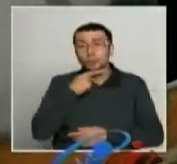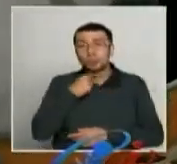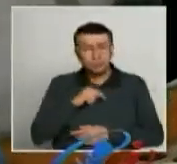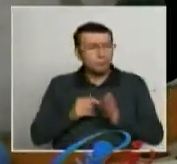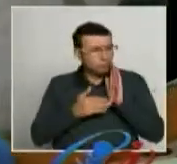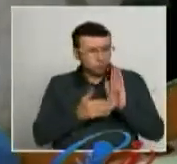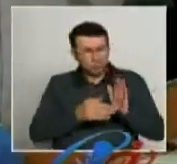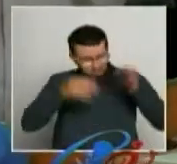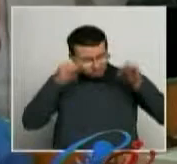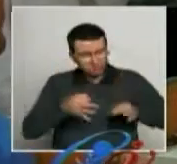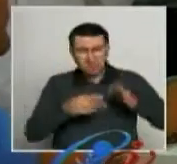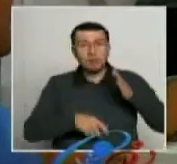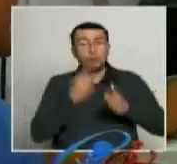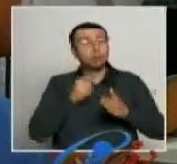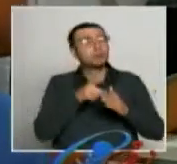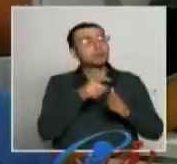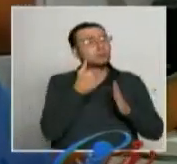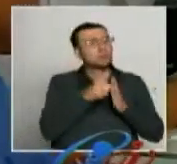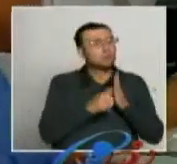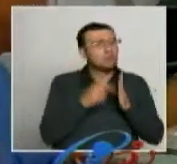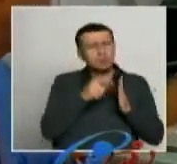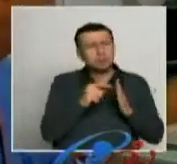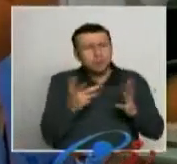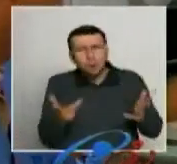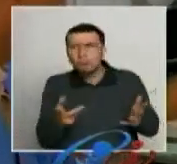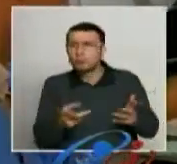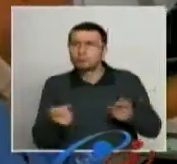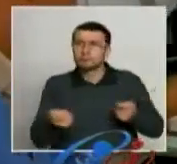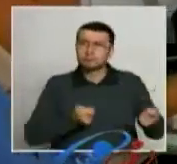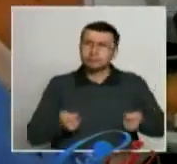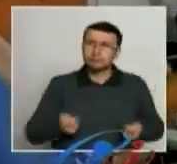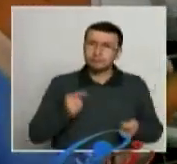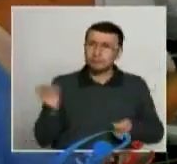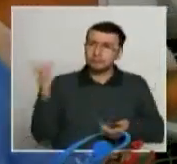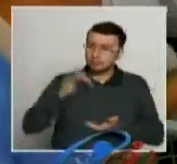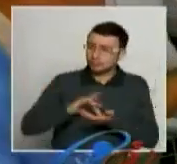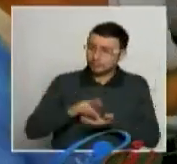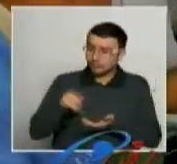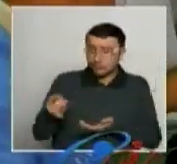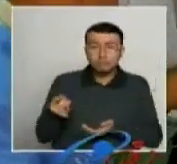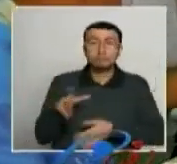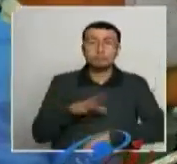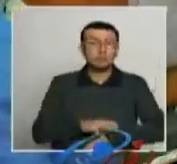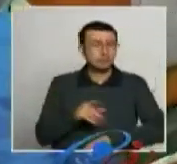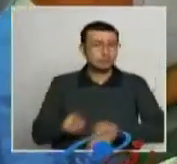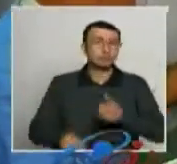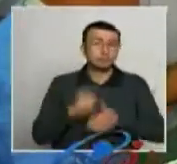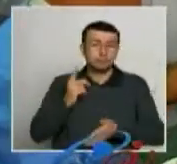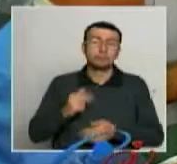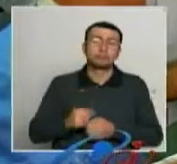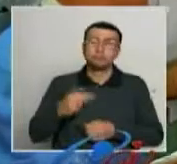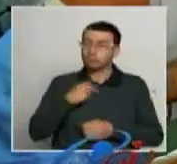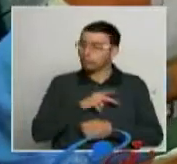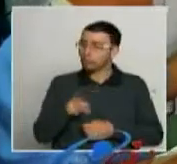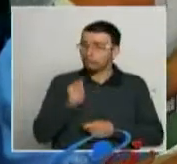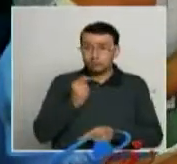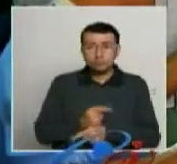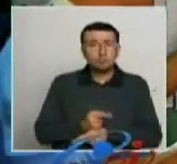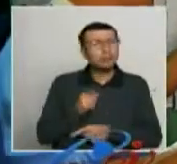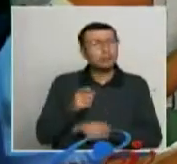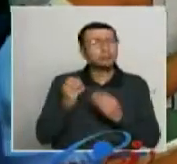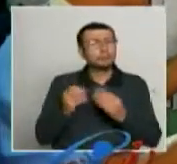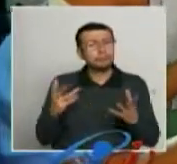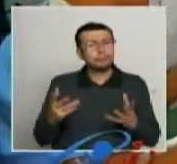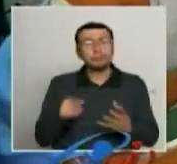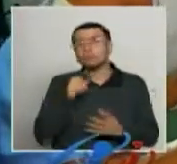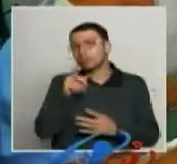tiempo real en estos programas lo que es el procedimiento de la consulta médica. Y lo hacemos de esta manera para que ustedes